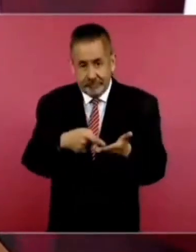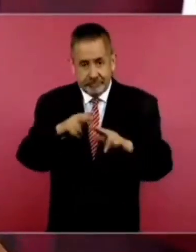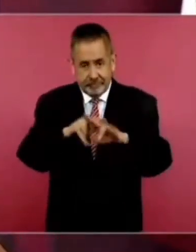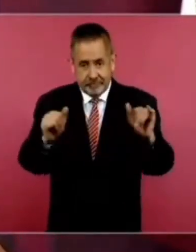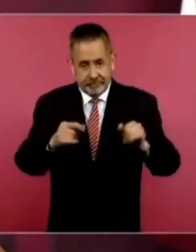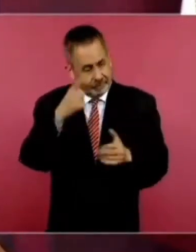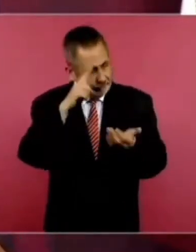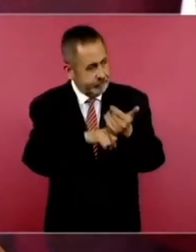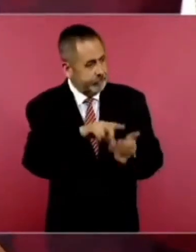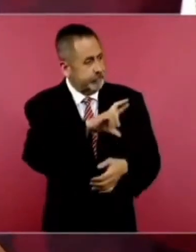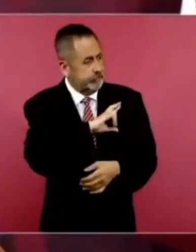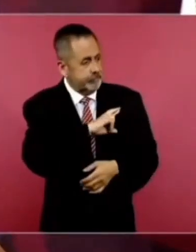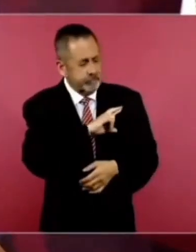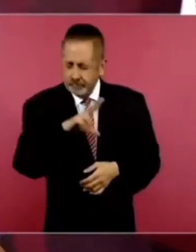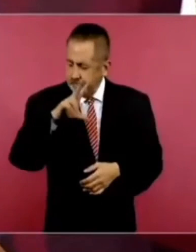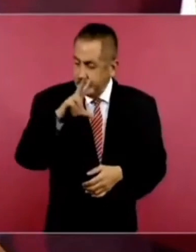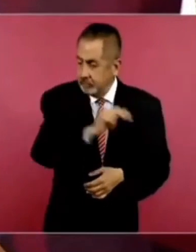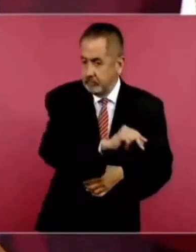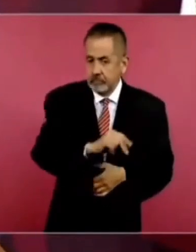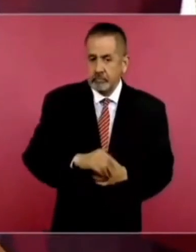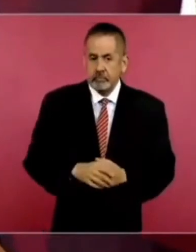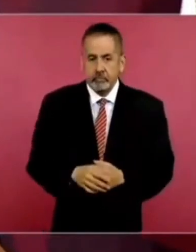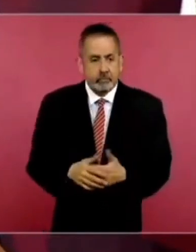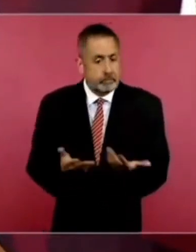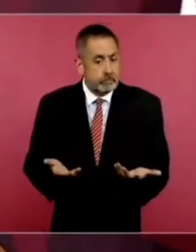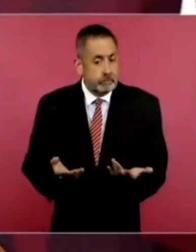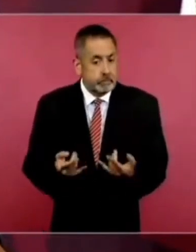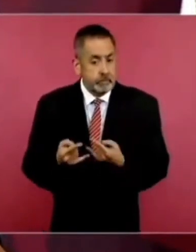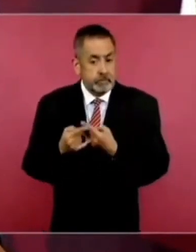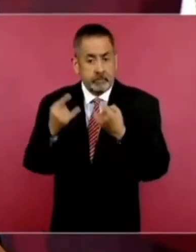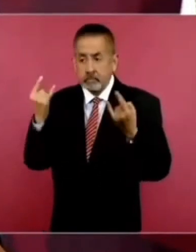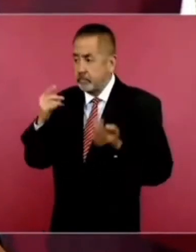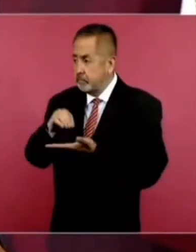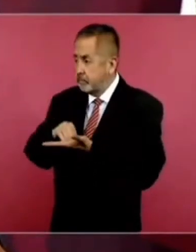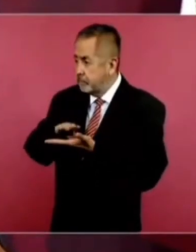a particulares. Esa es la historia.